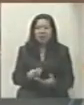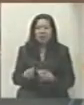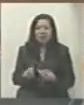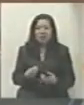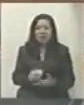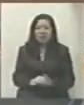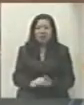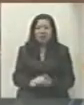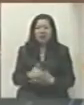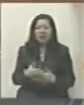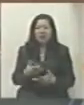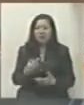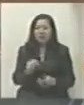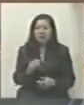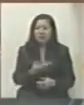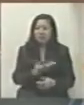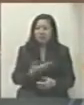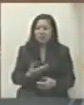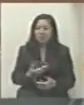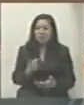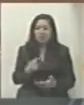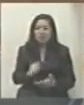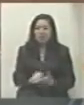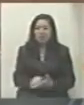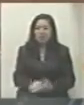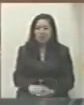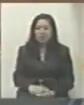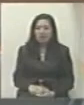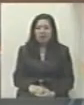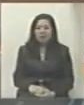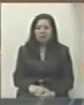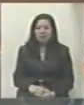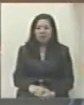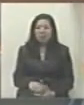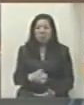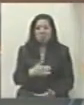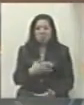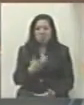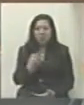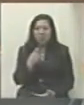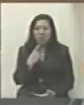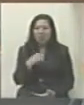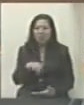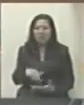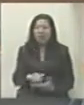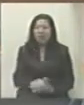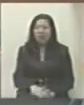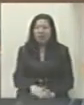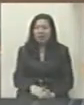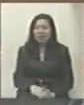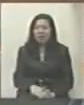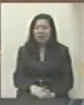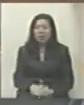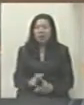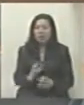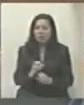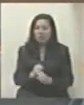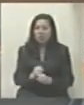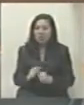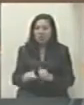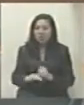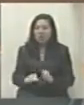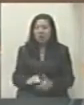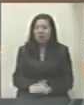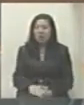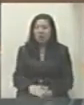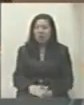inmanejable y que genere ingobernabilidad. Por eso sugeriría la posibilidad de que pueda haber, como dijo el congresista Merino, un ajuste de una base